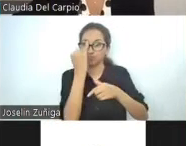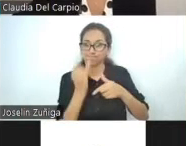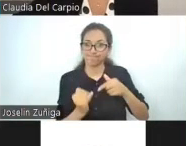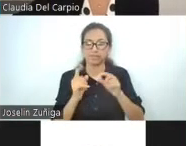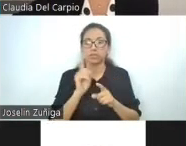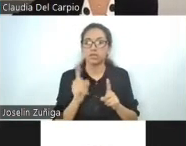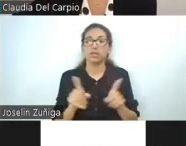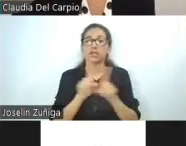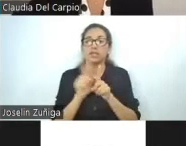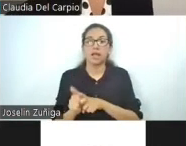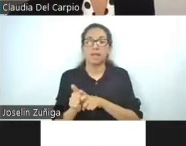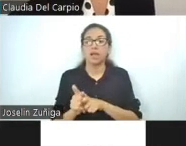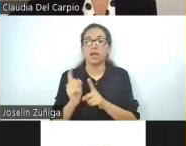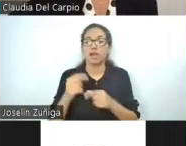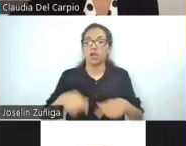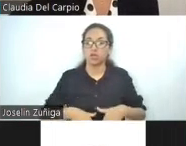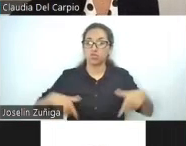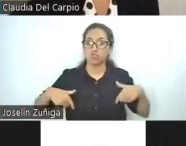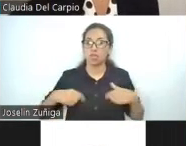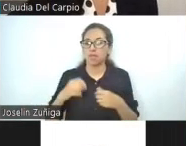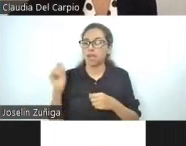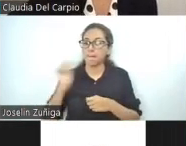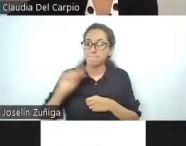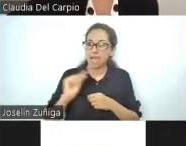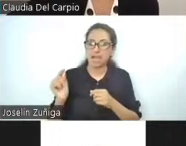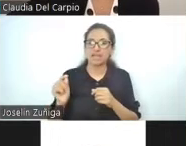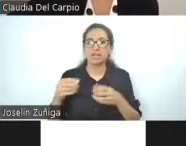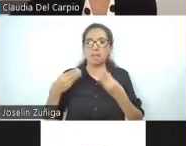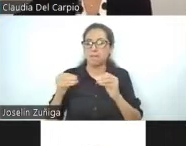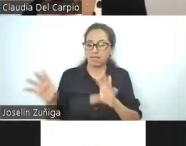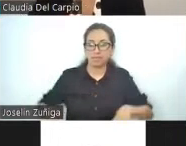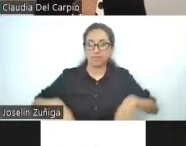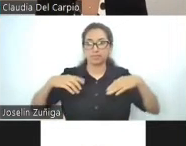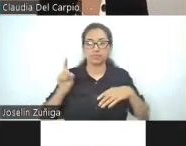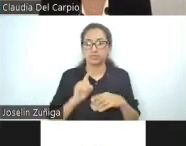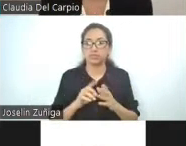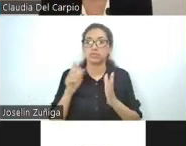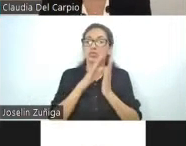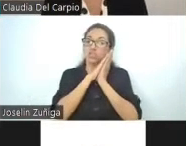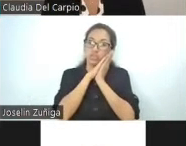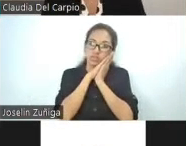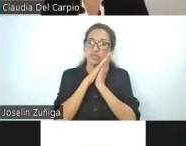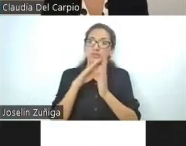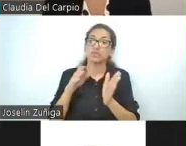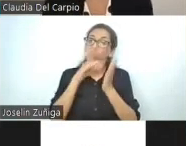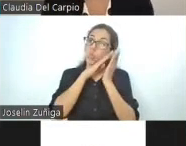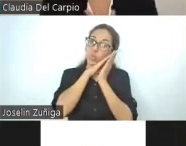la ropa interior sintética, etcétera. Duerme sin ropa interior. Bueno, es una recomendación de acá.